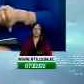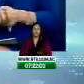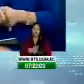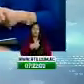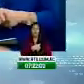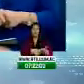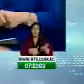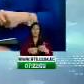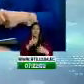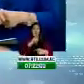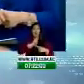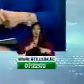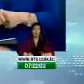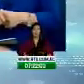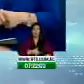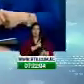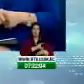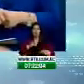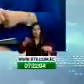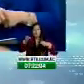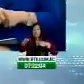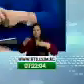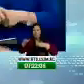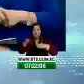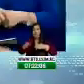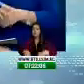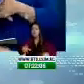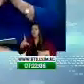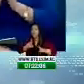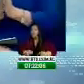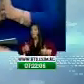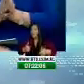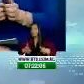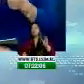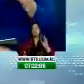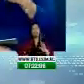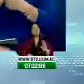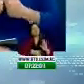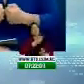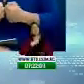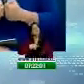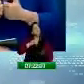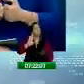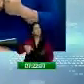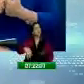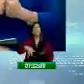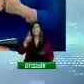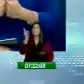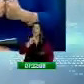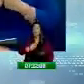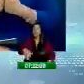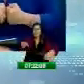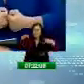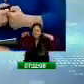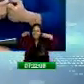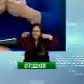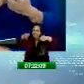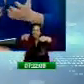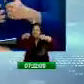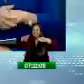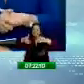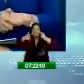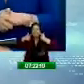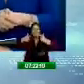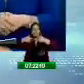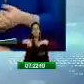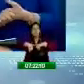deben asumir es estar en aislamiento un mes más. Ministra, hacer hincapié, porque hay muchos adultos mayores que